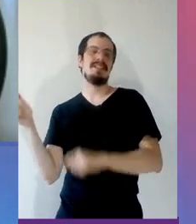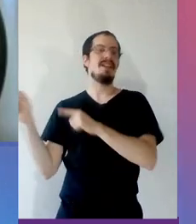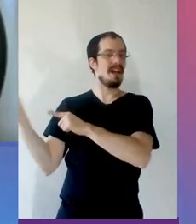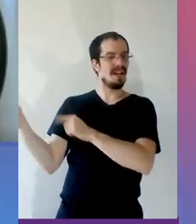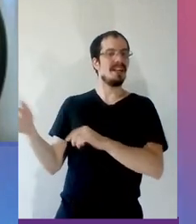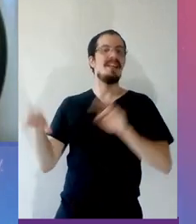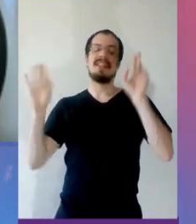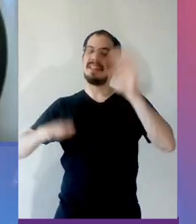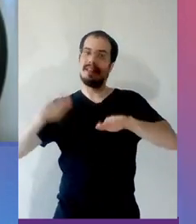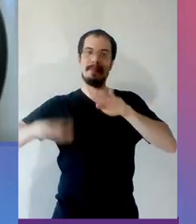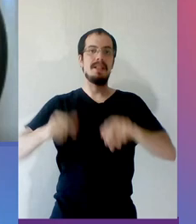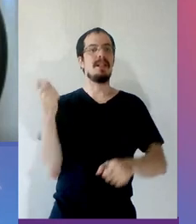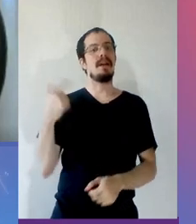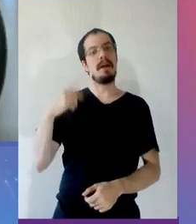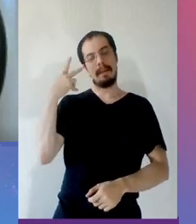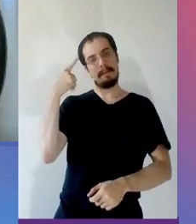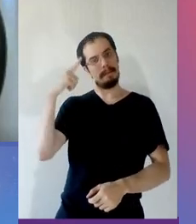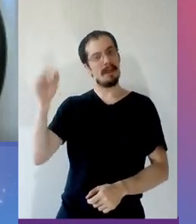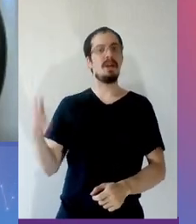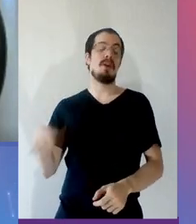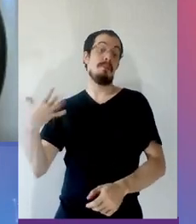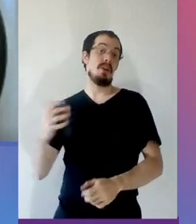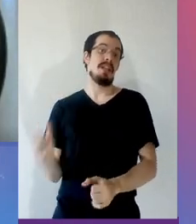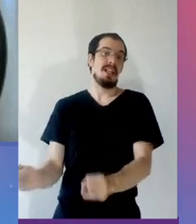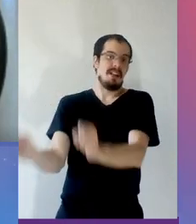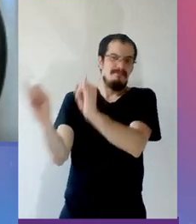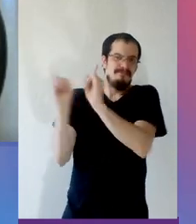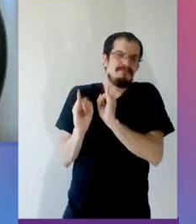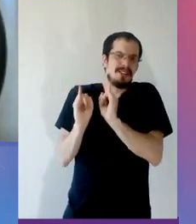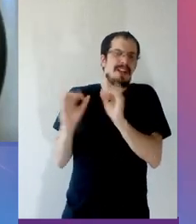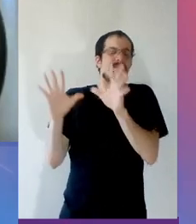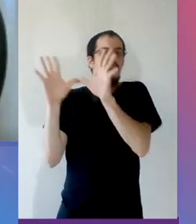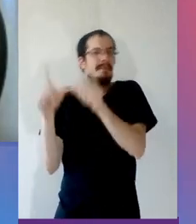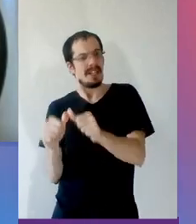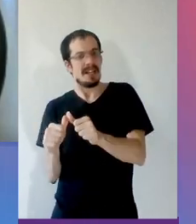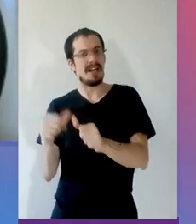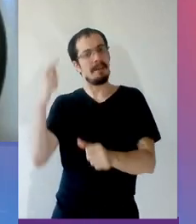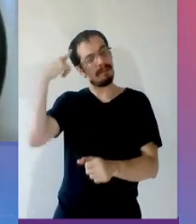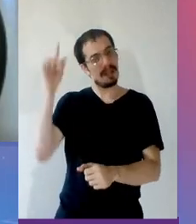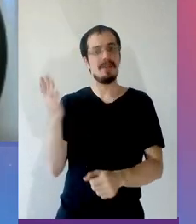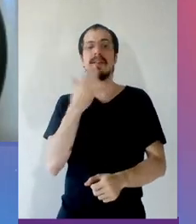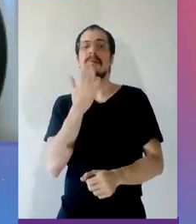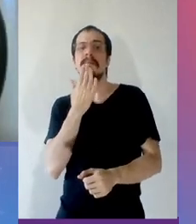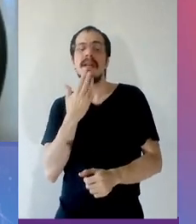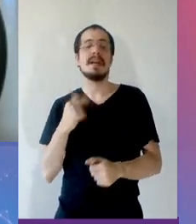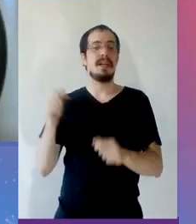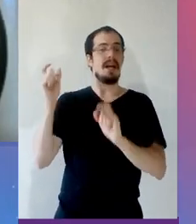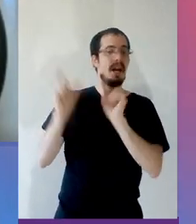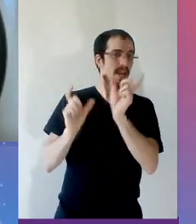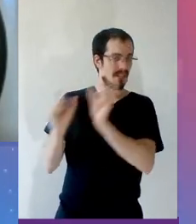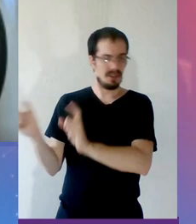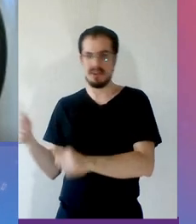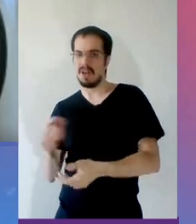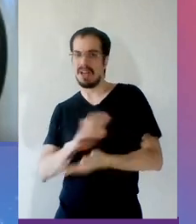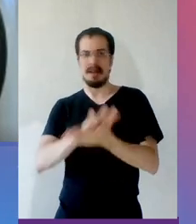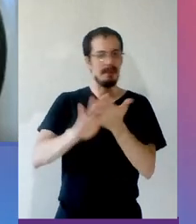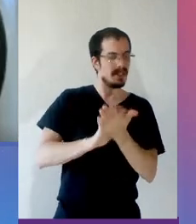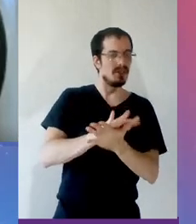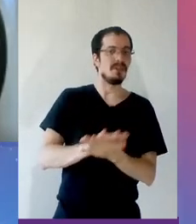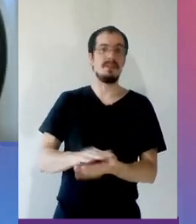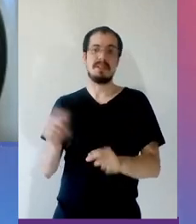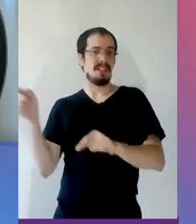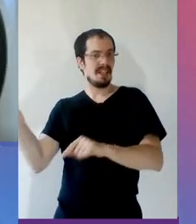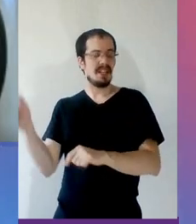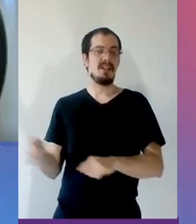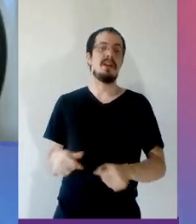más íntimo, familiar, y si consideramos además que todas las salas cunas y jardines infantiles de Junji, Integra y otros